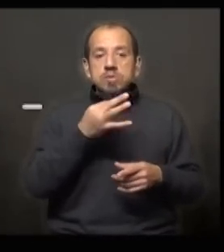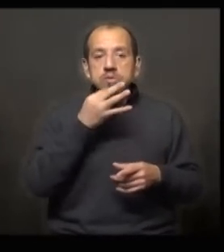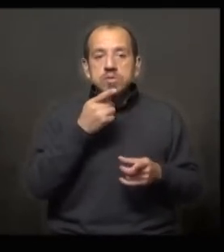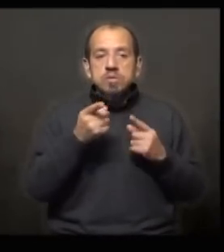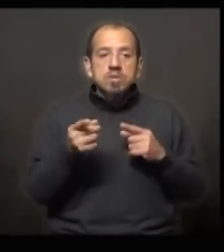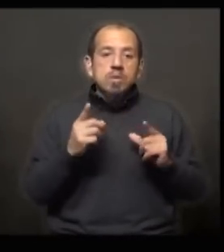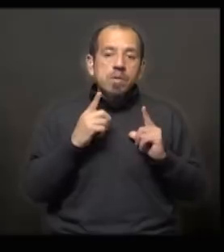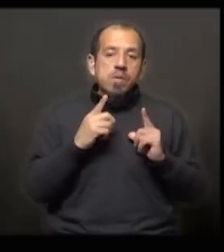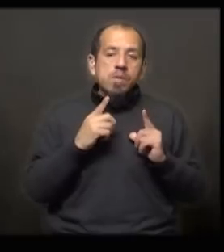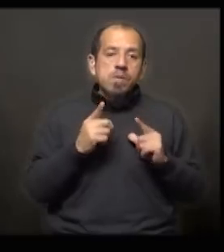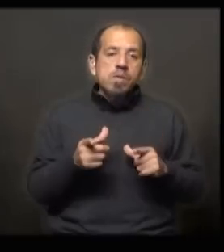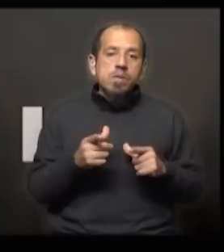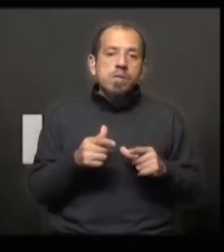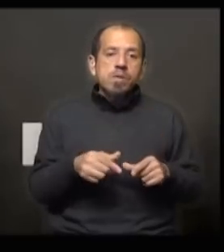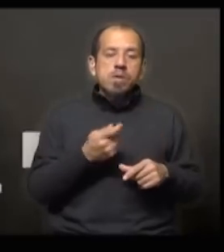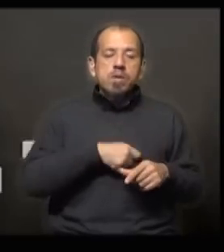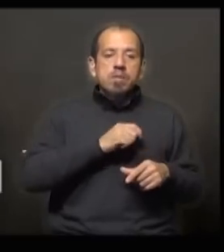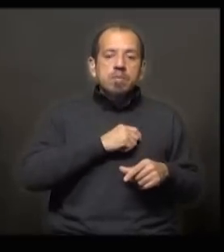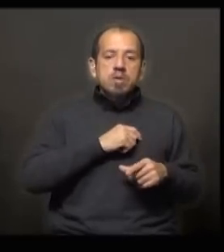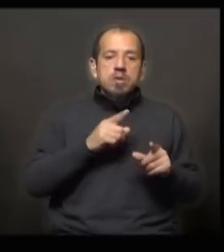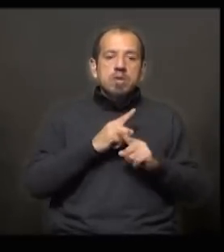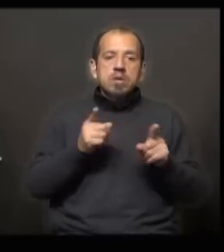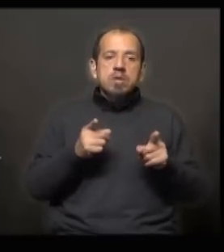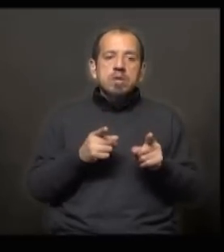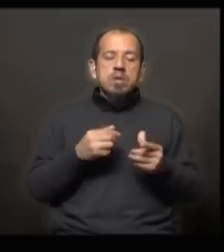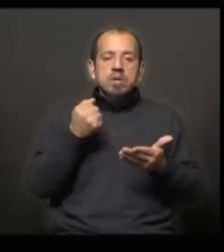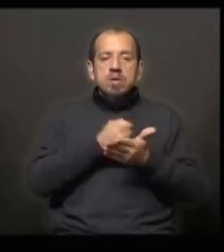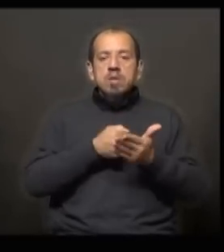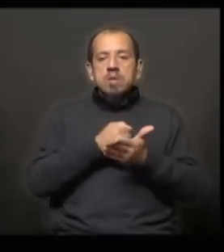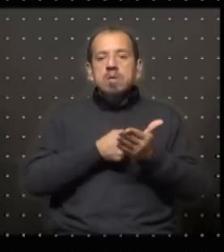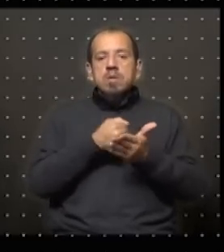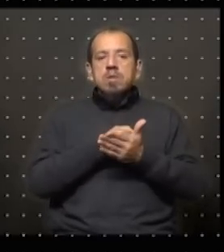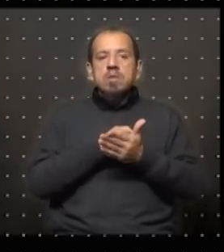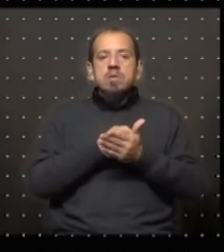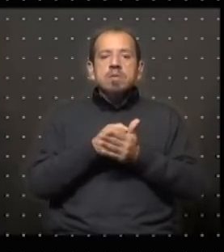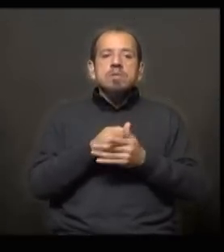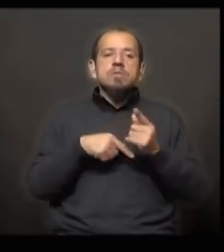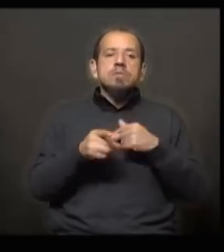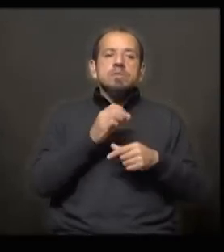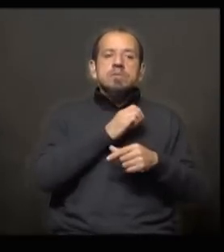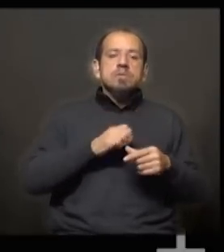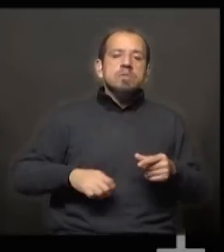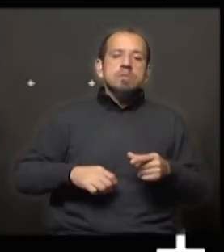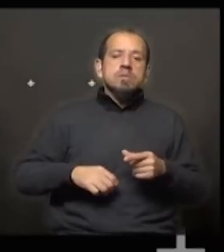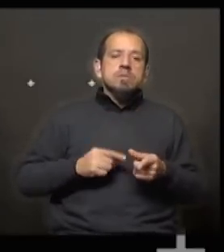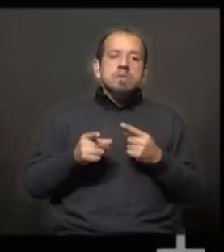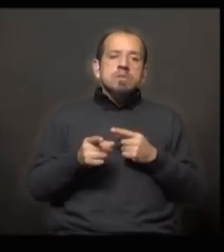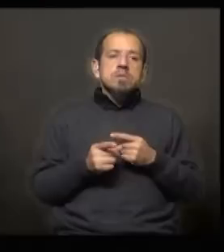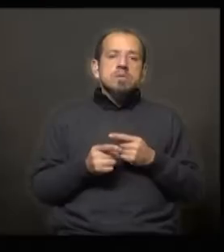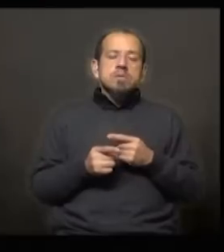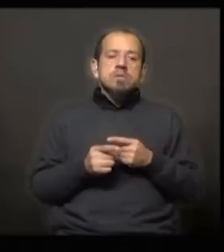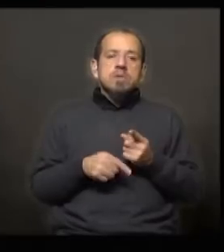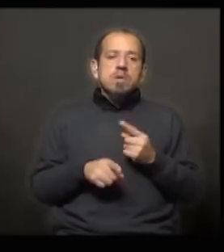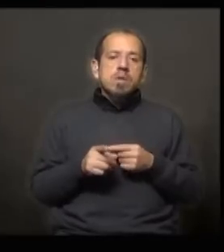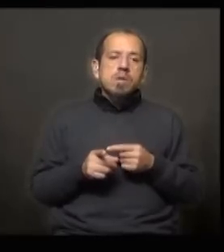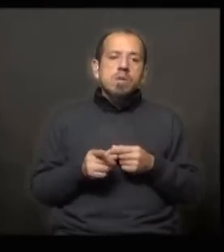manifestado que esperan que eso no ocurra en España y que van a dar batalla frente a esto que consideran un estado de situación generado por la